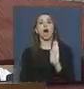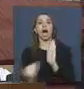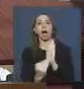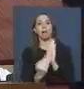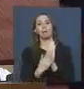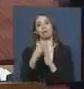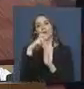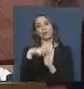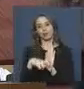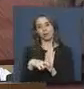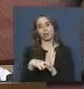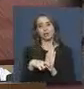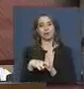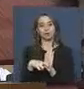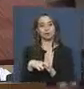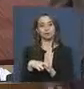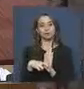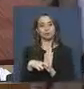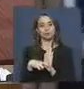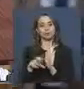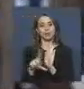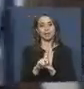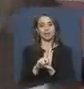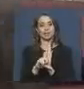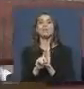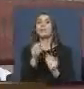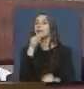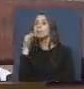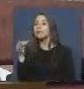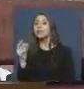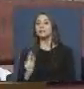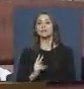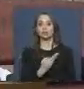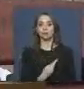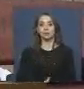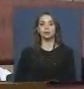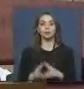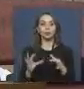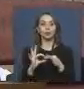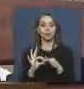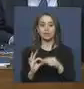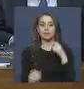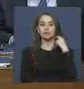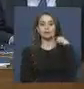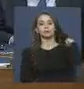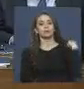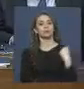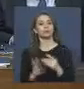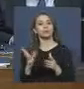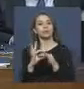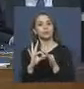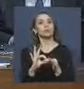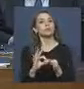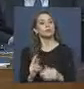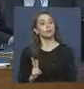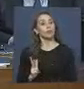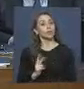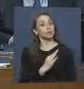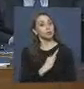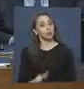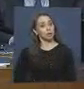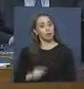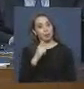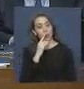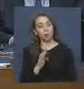esta iniciativa o a este proyecto. He dicho, señor Presidente, muchas gracias. Muchas gracias, señor diputado Bernardo